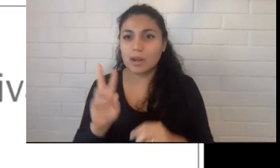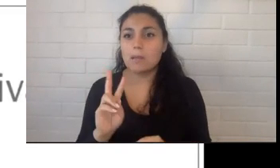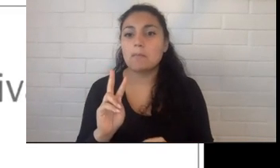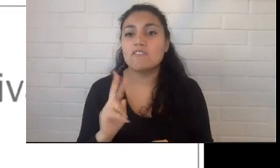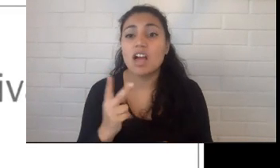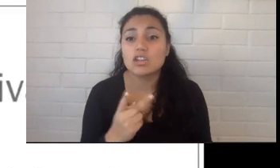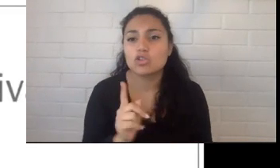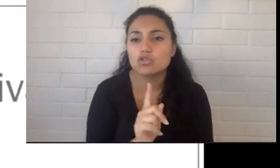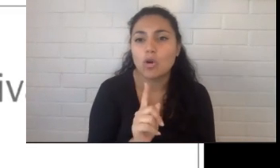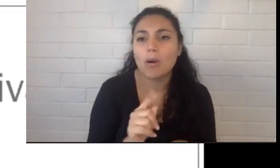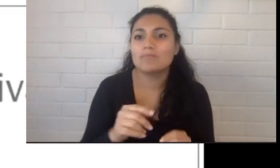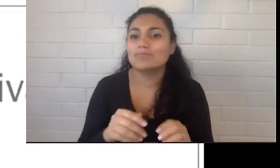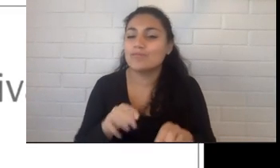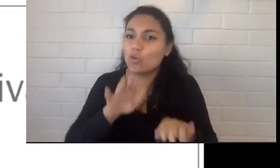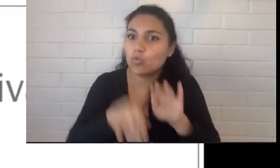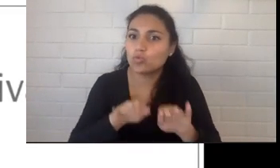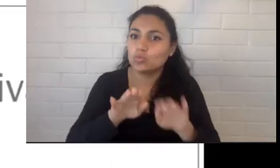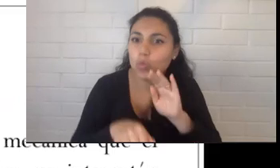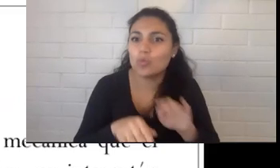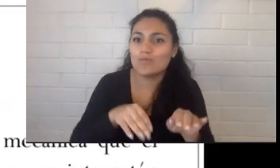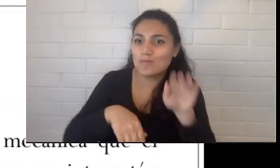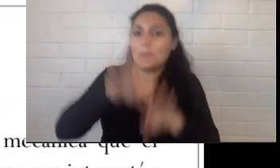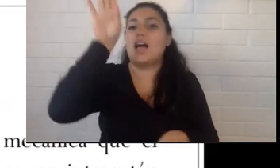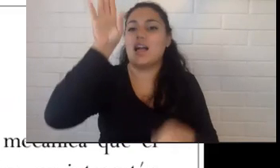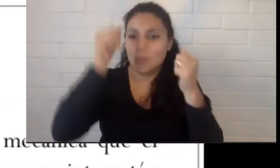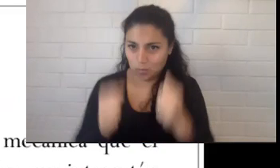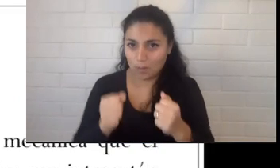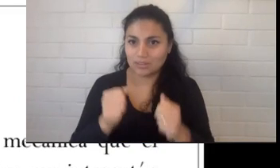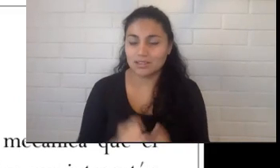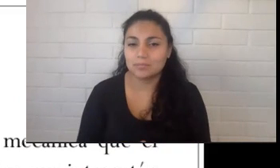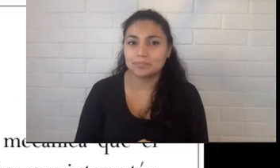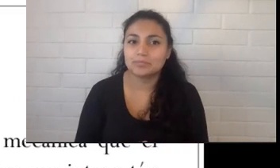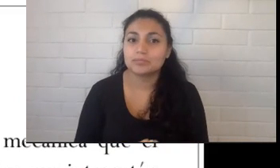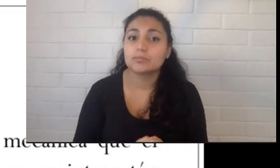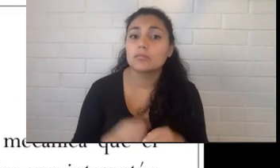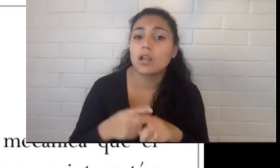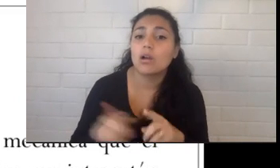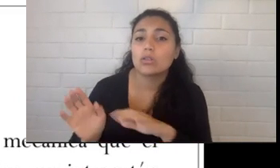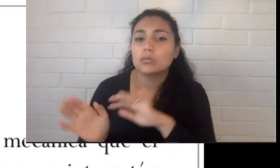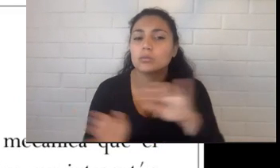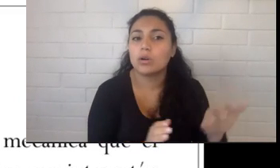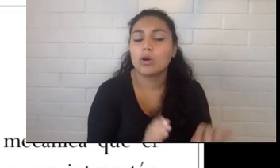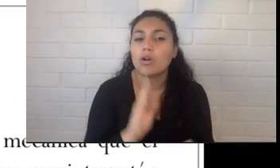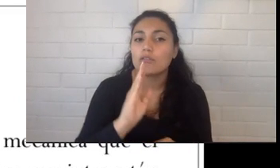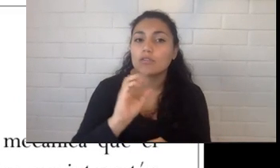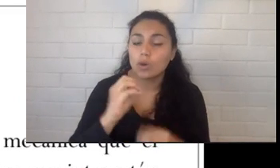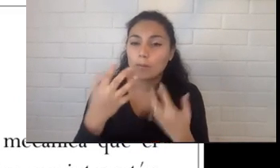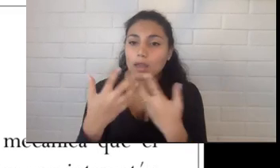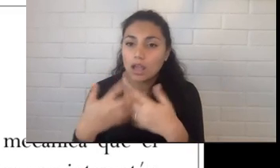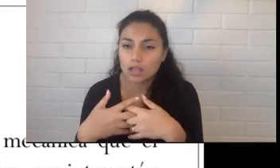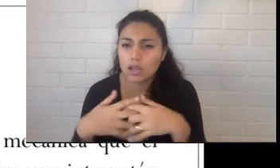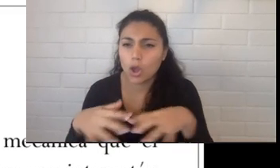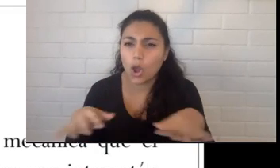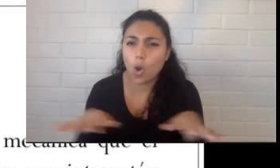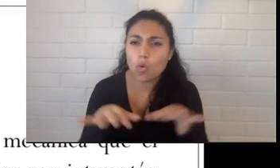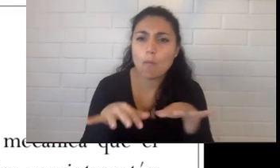Menor capacidad de aceleración, ¿ya? Tenemos también, por otro sentido, la biomecánica ocupacional, que